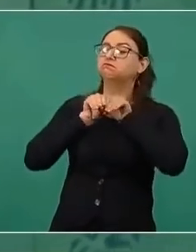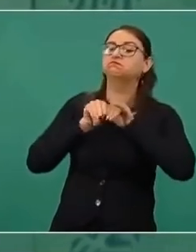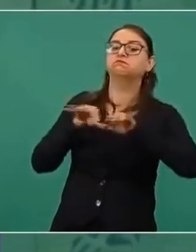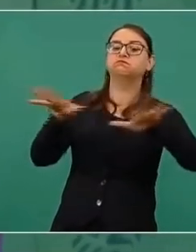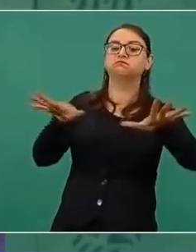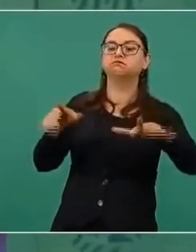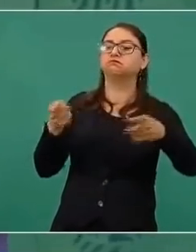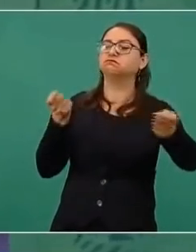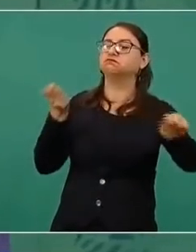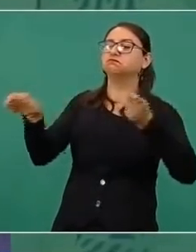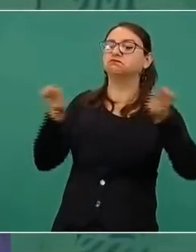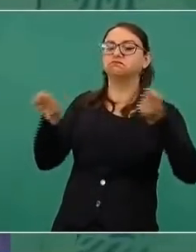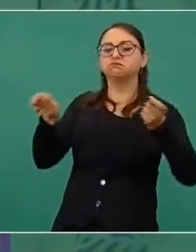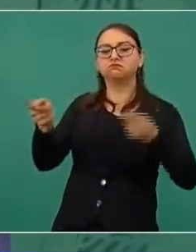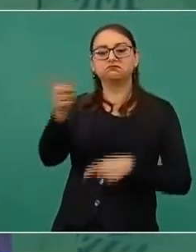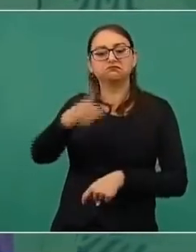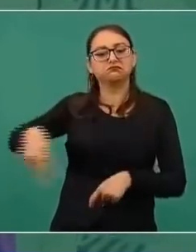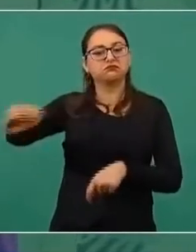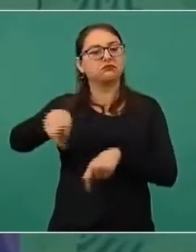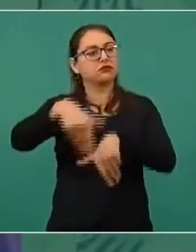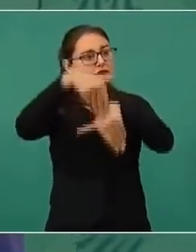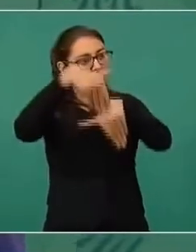los que manejaban